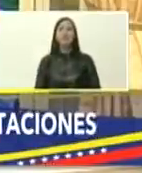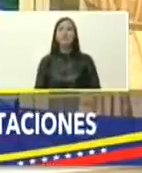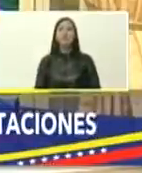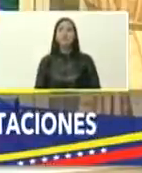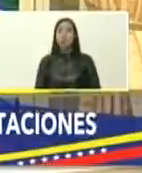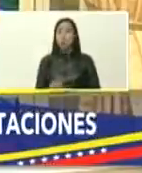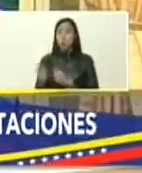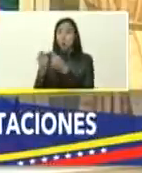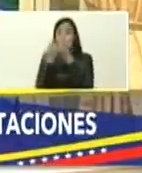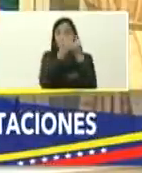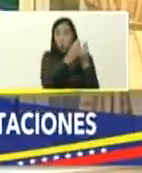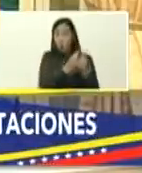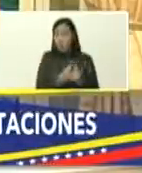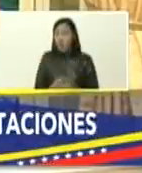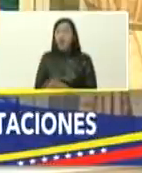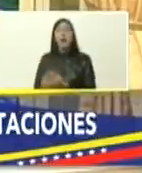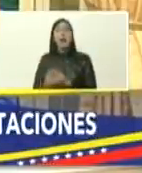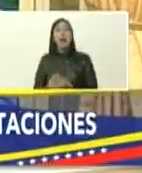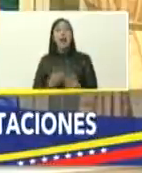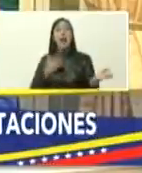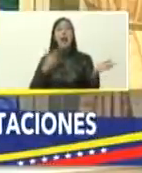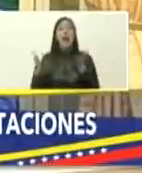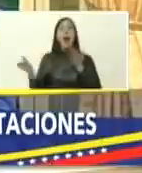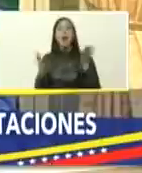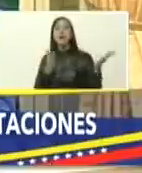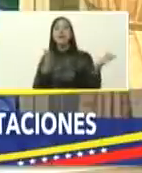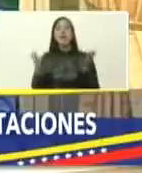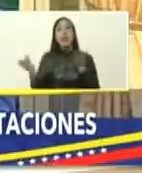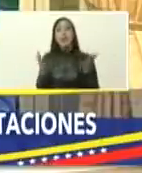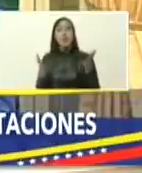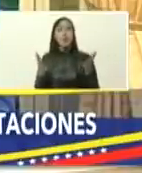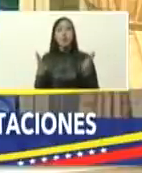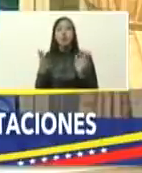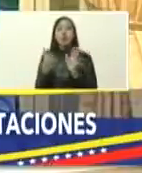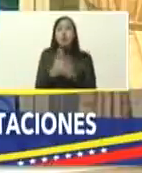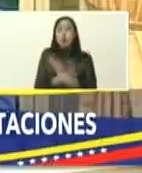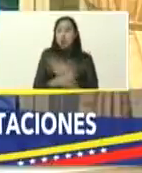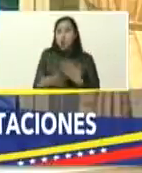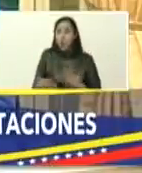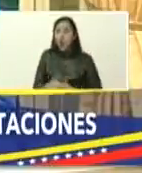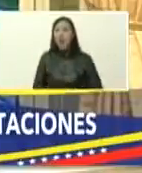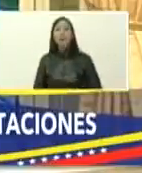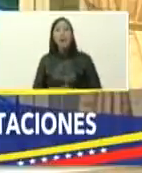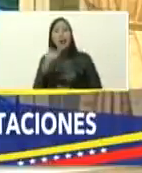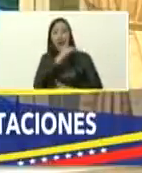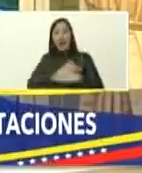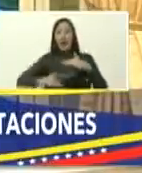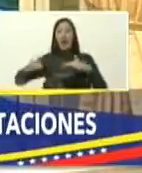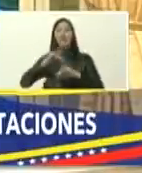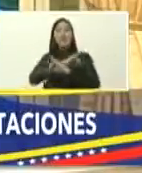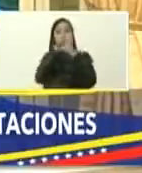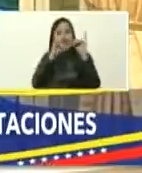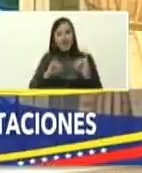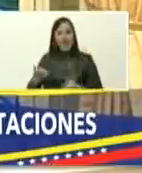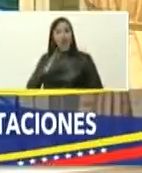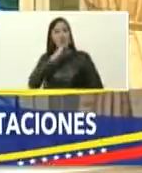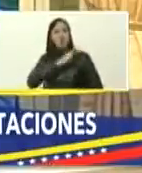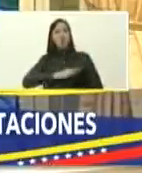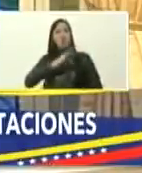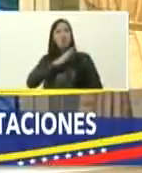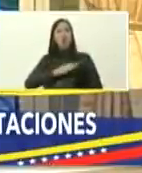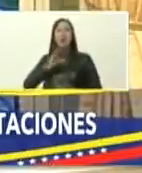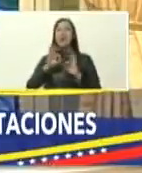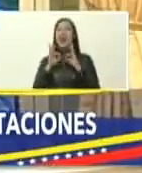Una economía que esté al servicio de la suprema felicidad social de